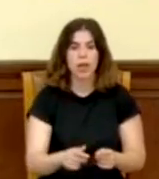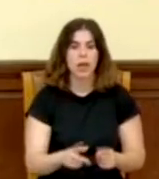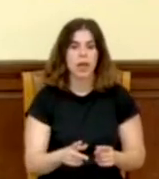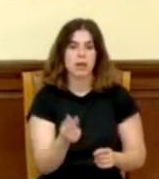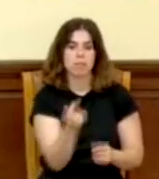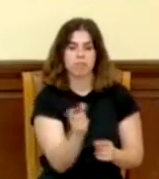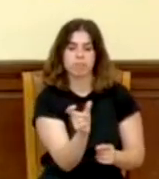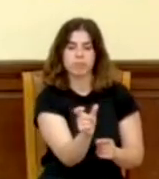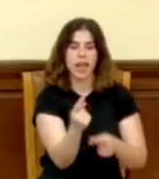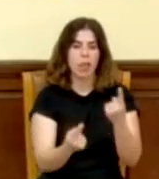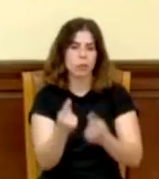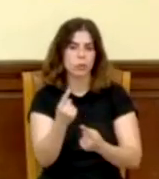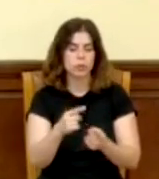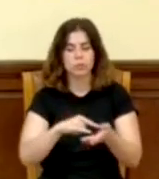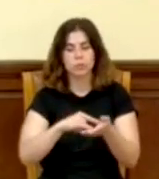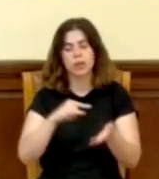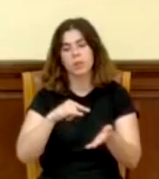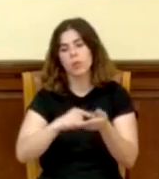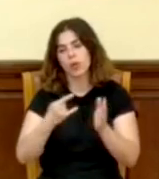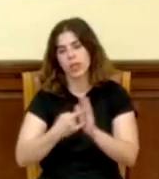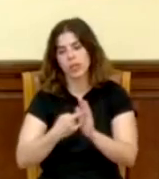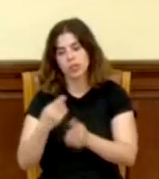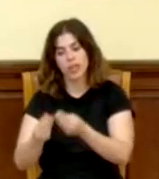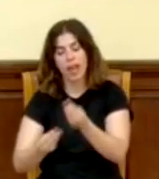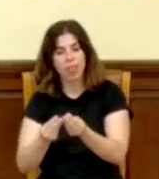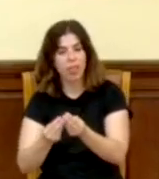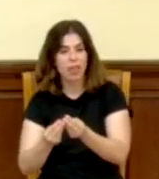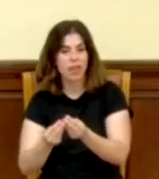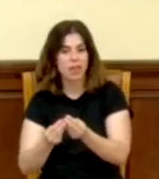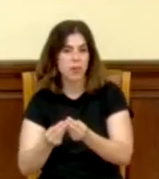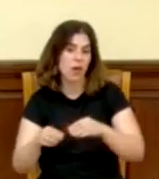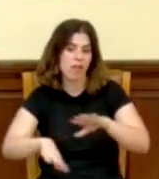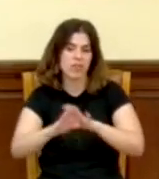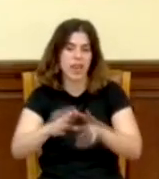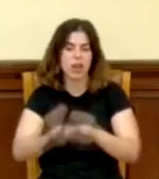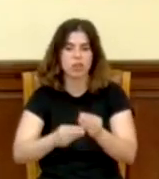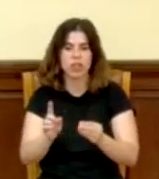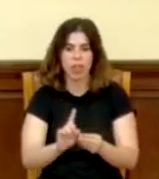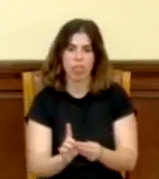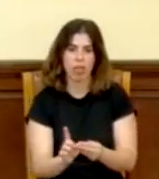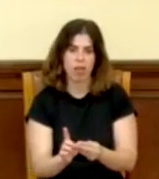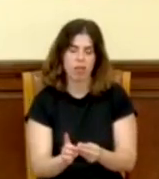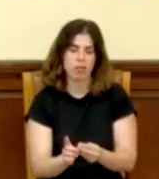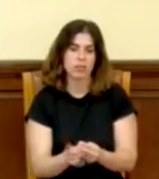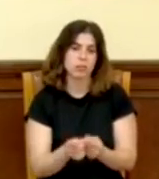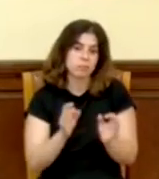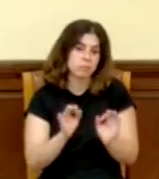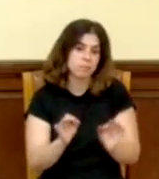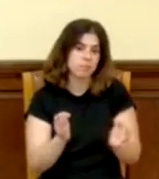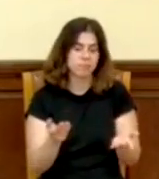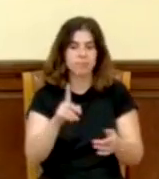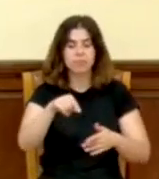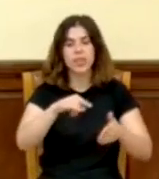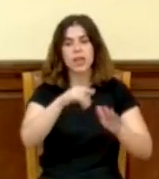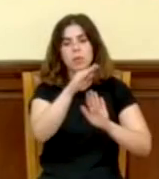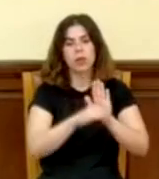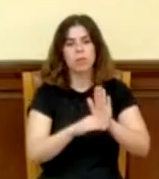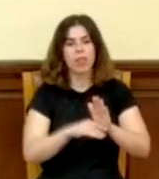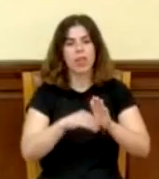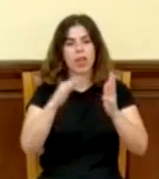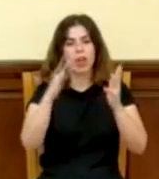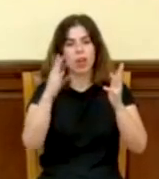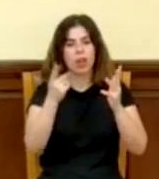que responden a proyectos que se iban a hacer y que no se van a hacer y de los cuales se hacen. Por ejemplo, el programa de contabilidad este año no tendría